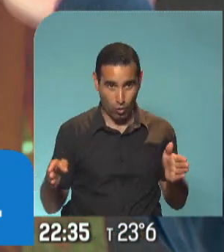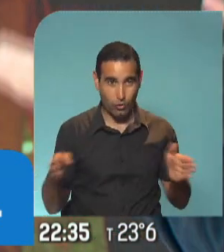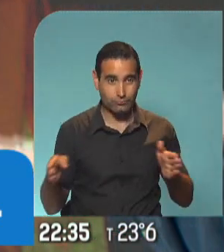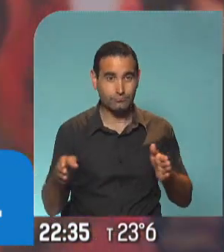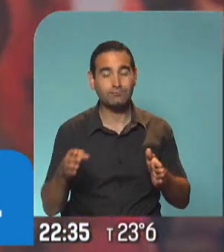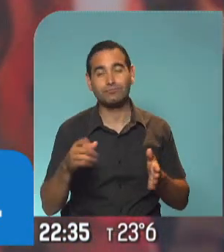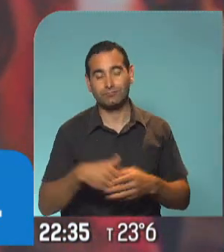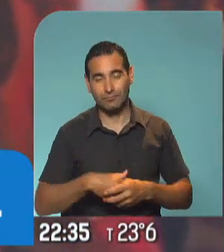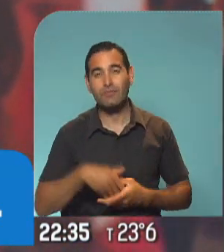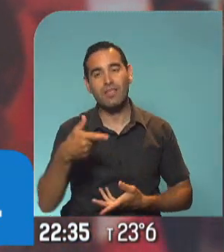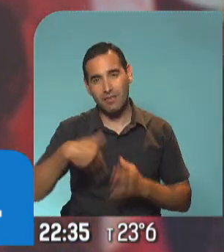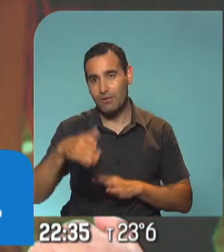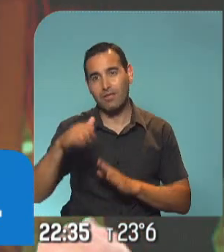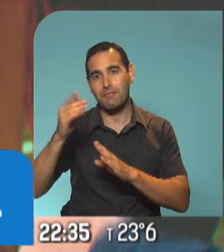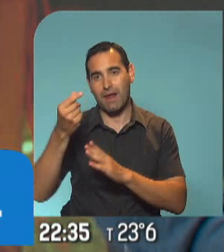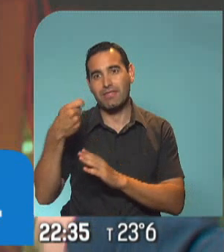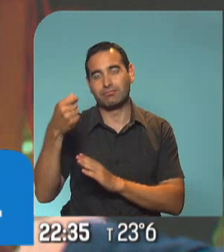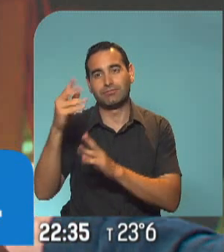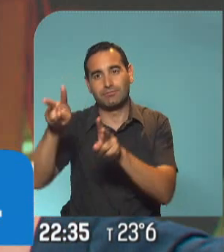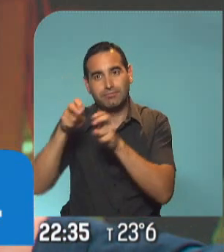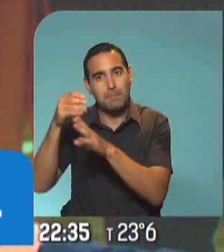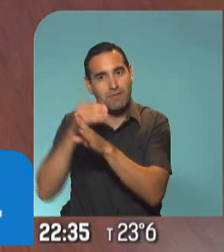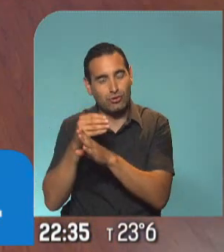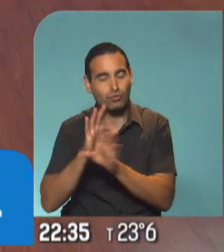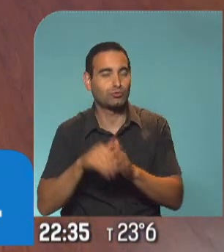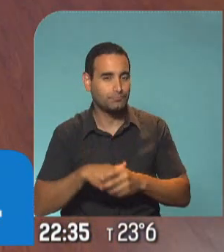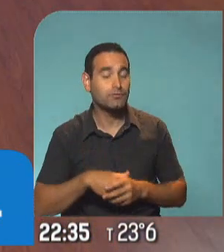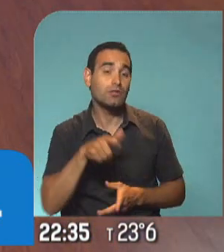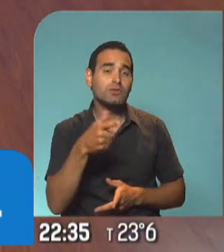ingreso desciende. Va a descender y mucho, ¿no? Mucho. Y además el sistema de